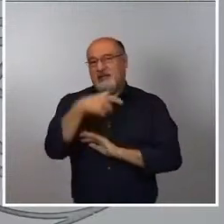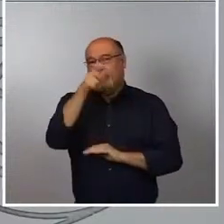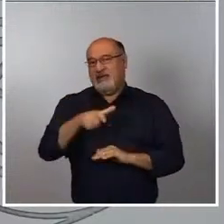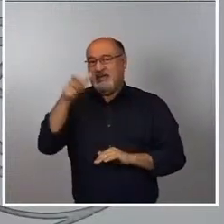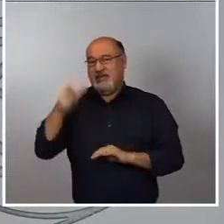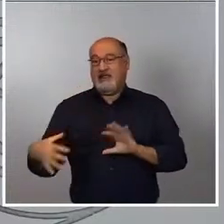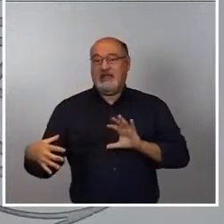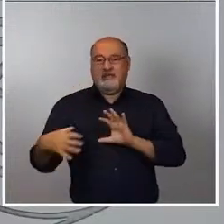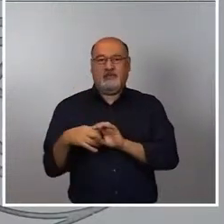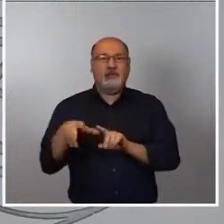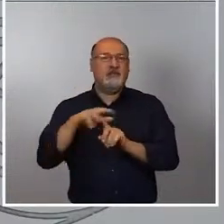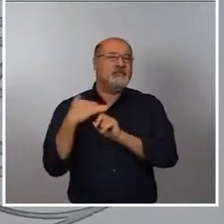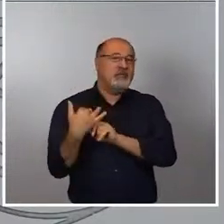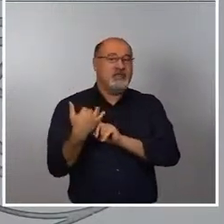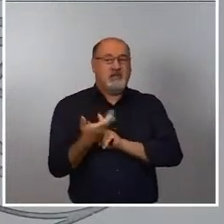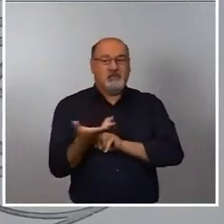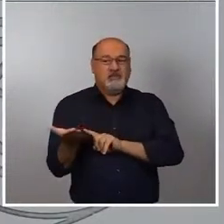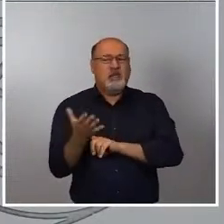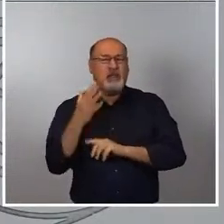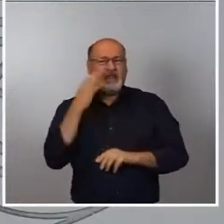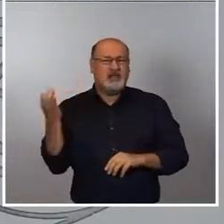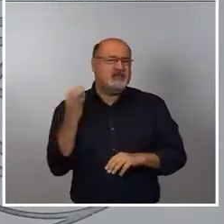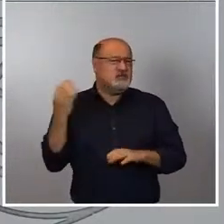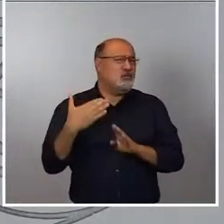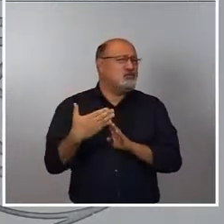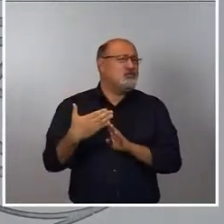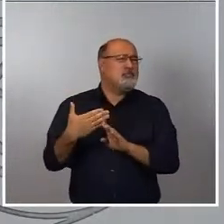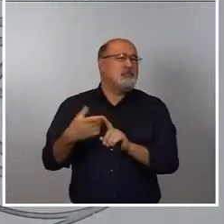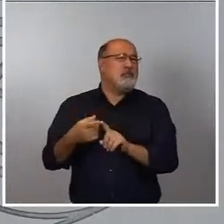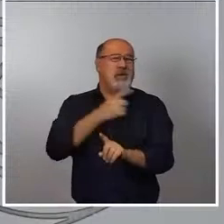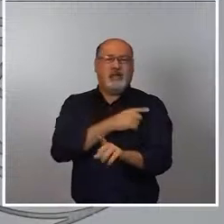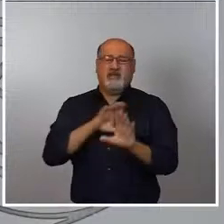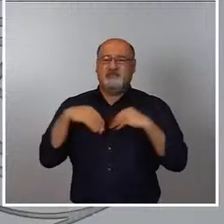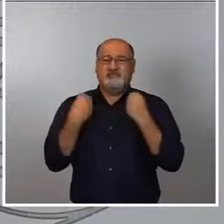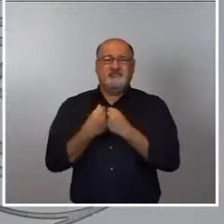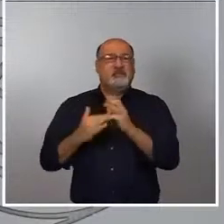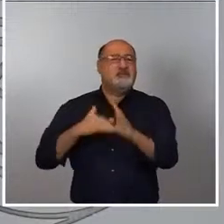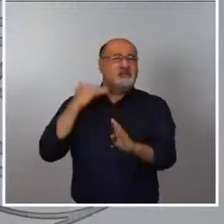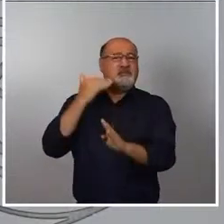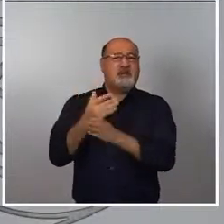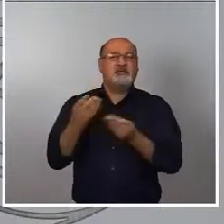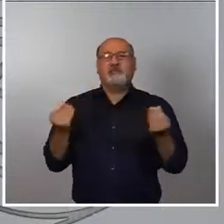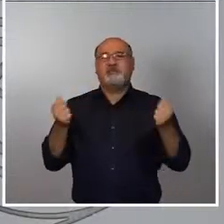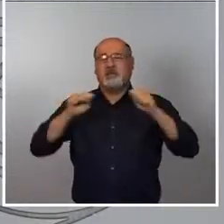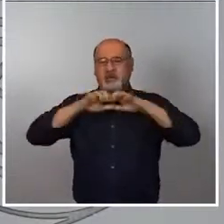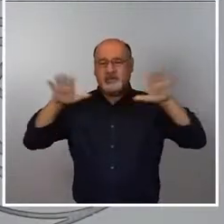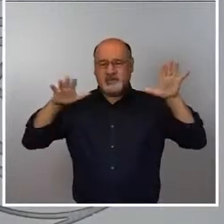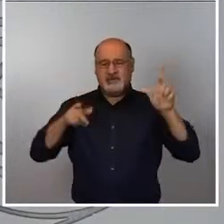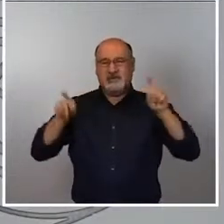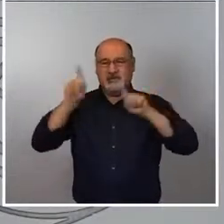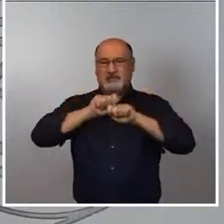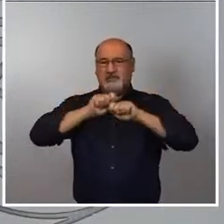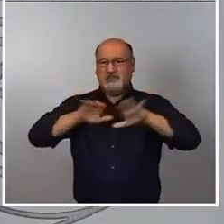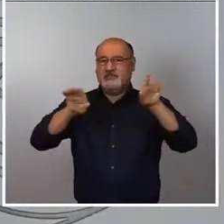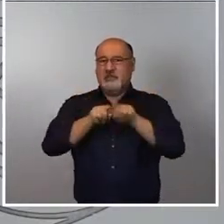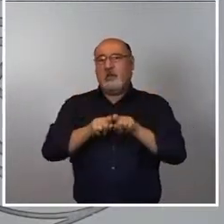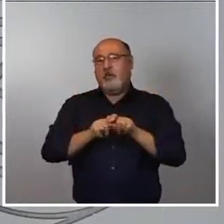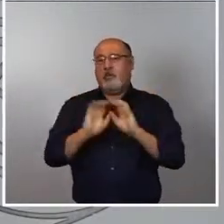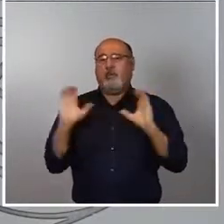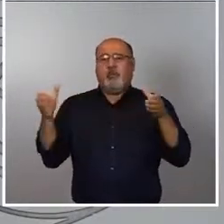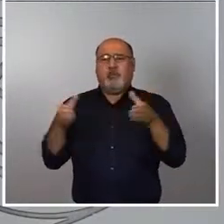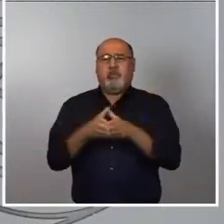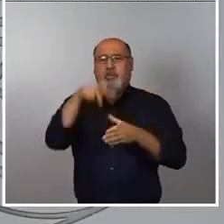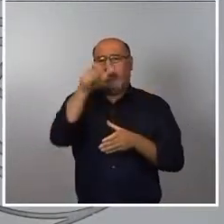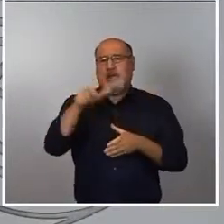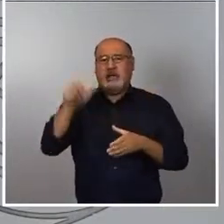situaciones a riesgo de su super diseminación del virus con alta concentración de personas en espacios